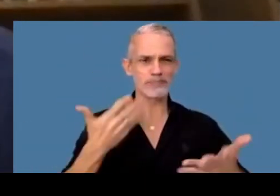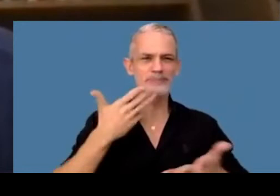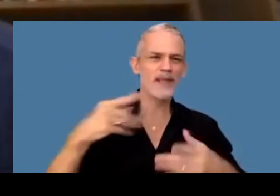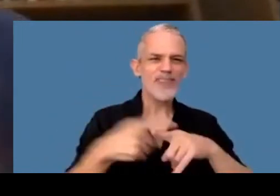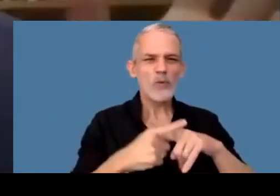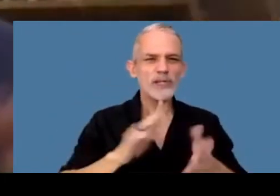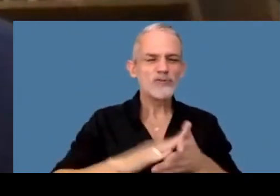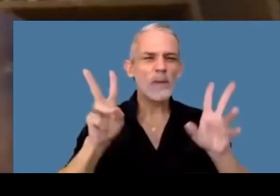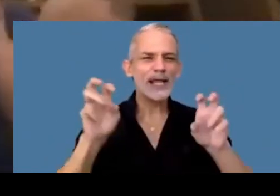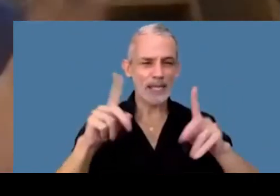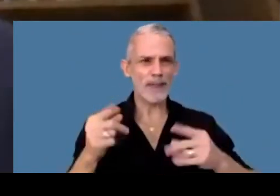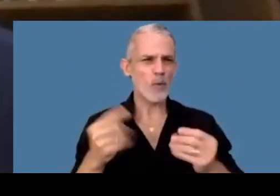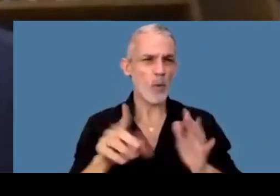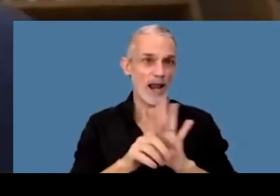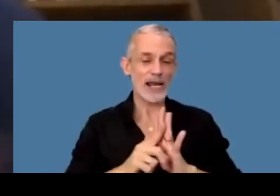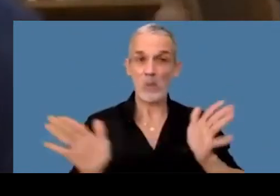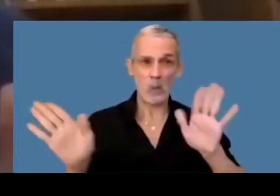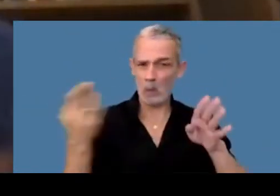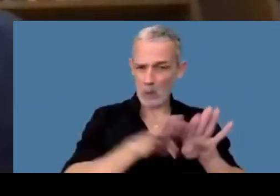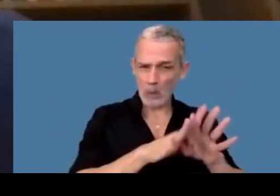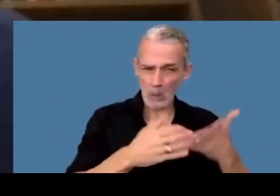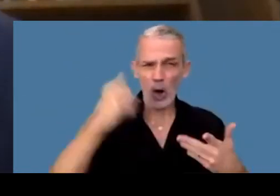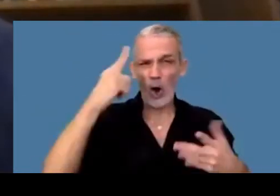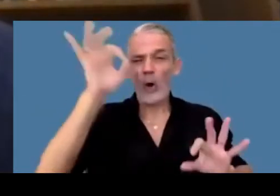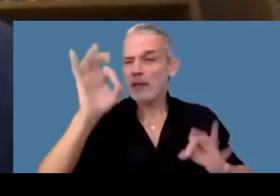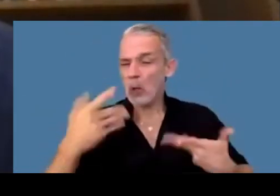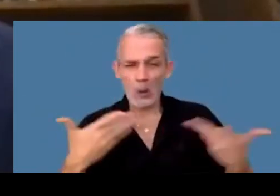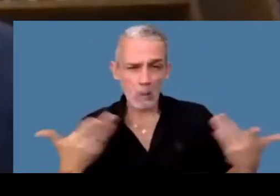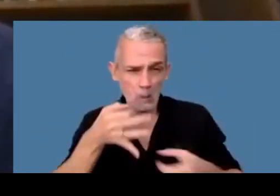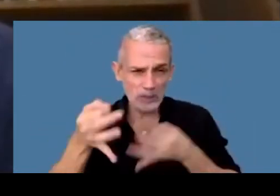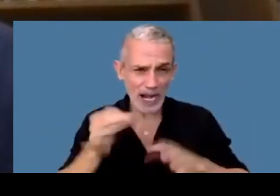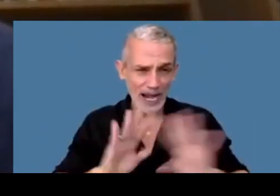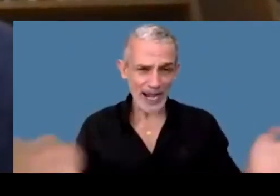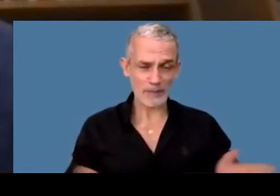de encuadramiento. Era puerta cerrada, pedir una opinión, charlar.